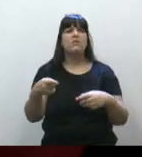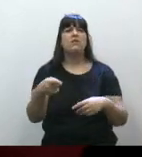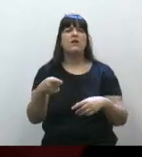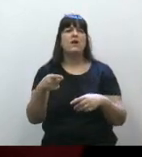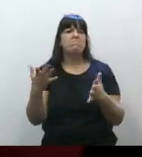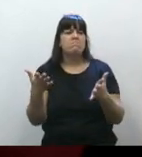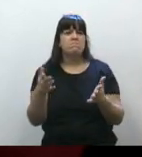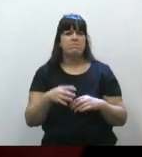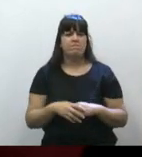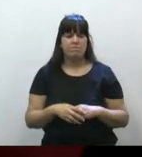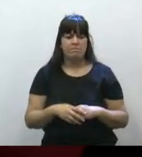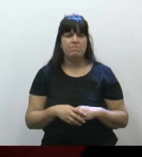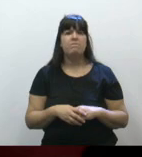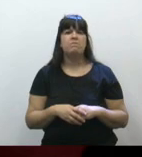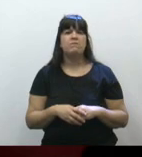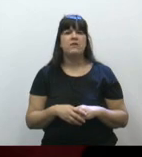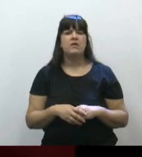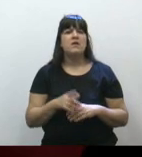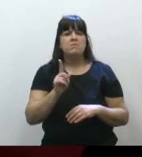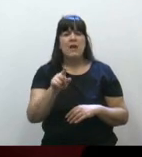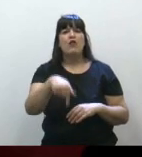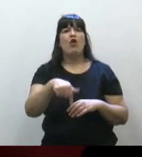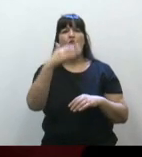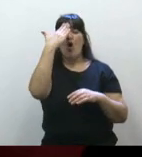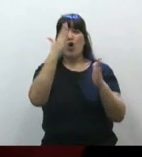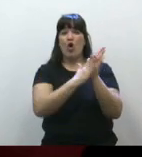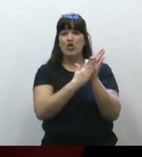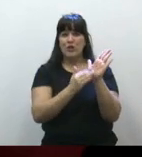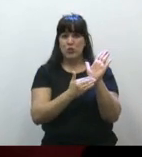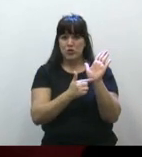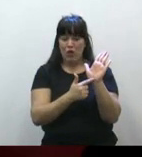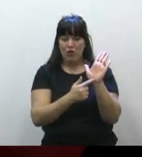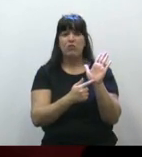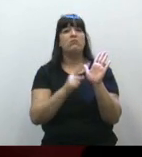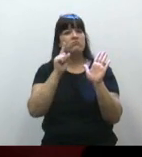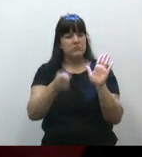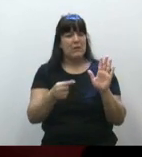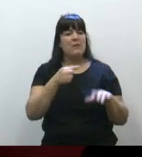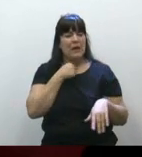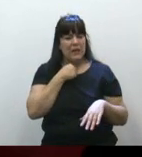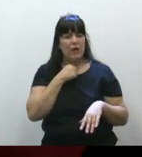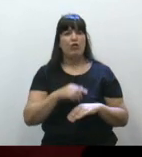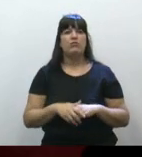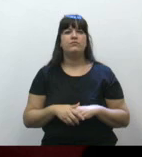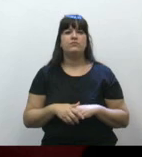derechos pero esta constitución y quiero también